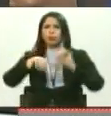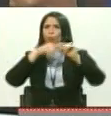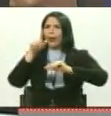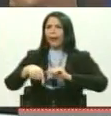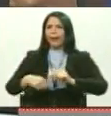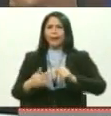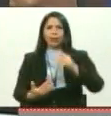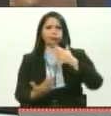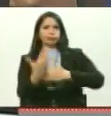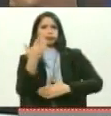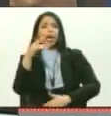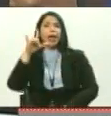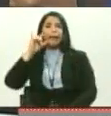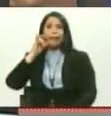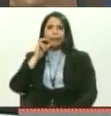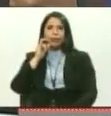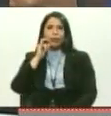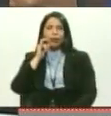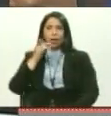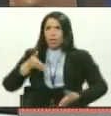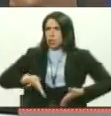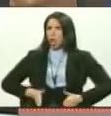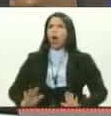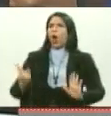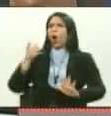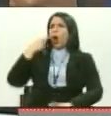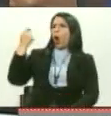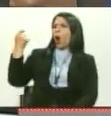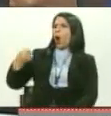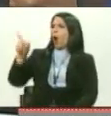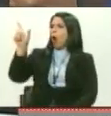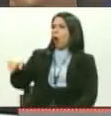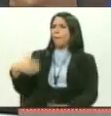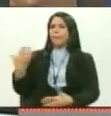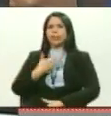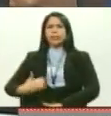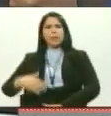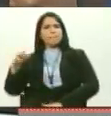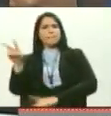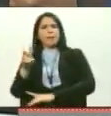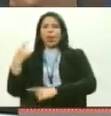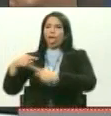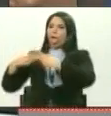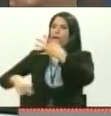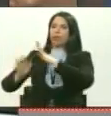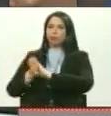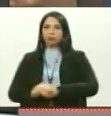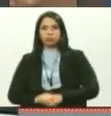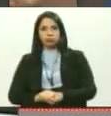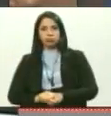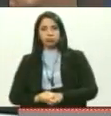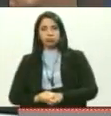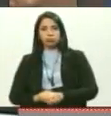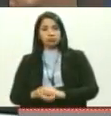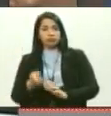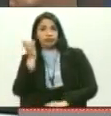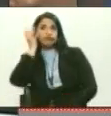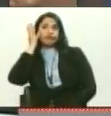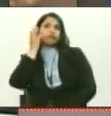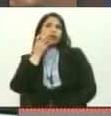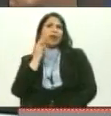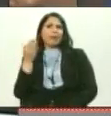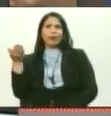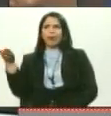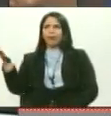listas no sé qué cosa nace el señor no sé qué presidente de venezuela está tapa ni siquiera se me ocurre poner ahí que fue un